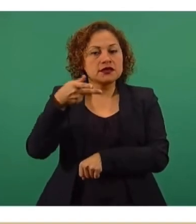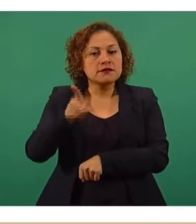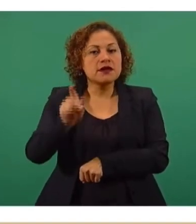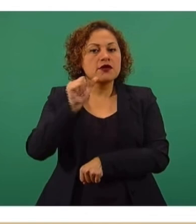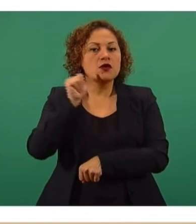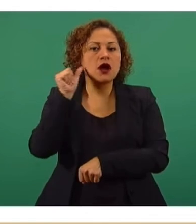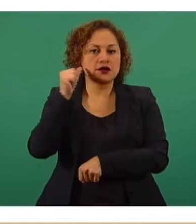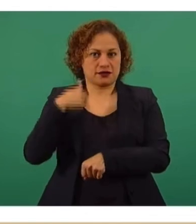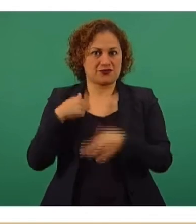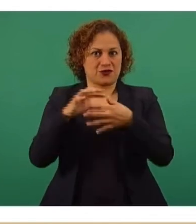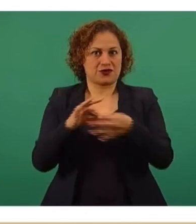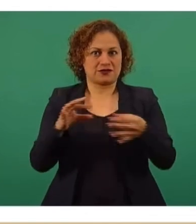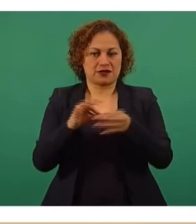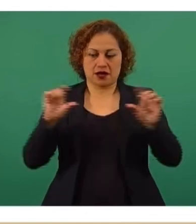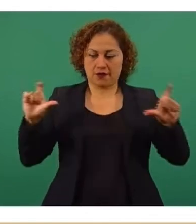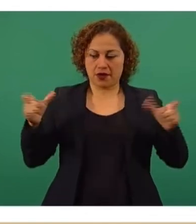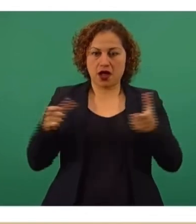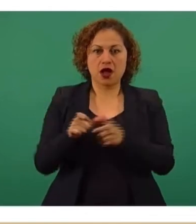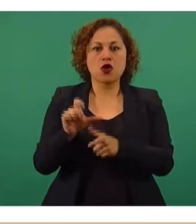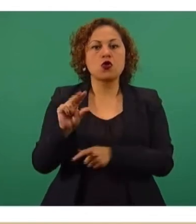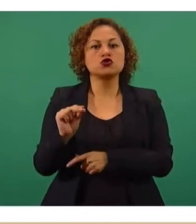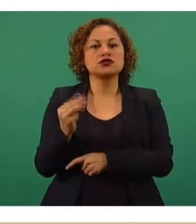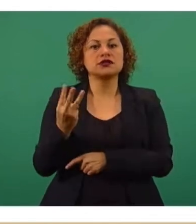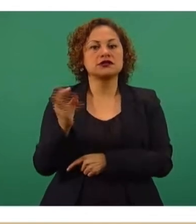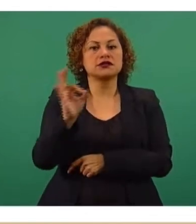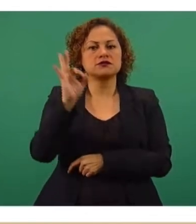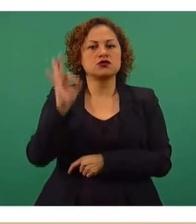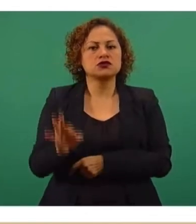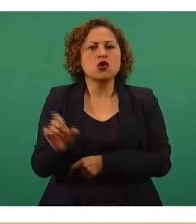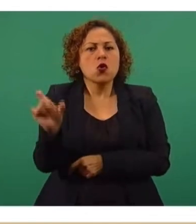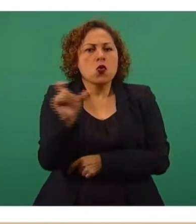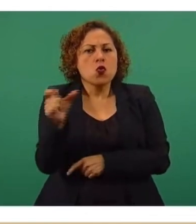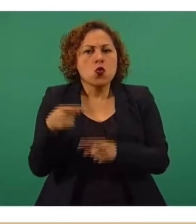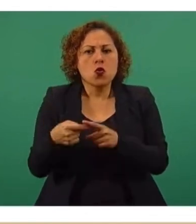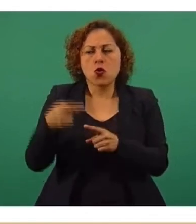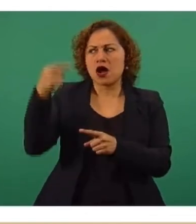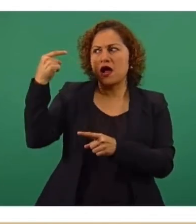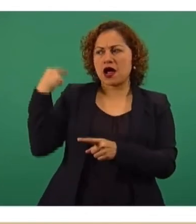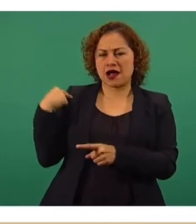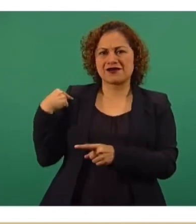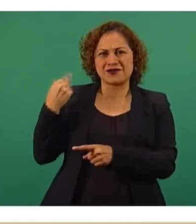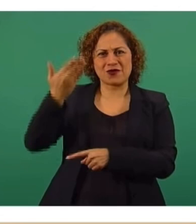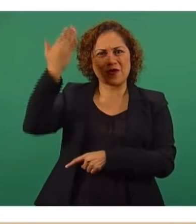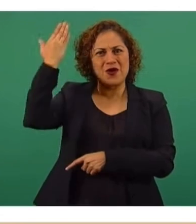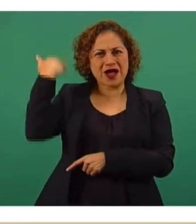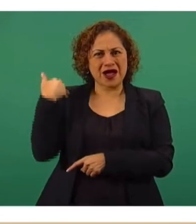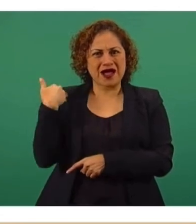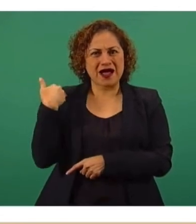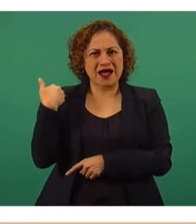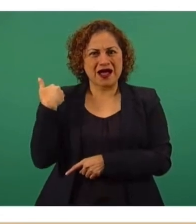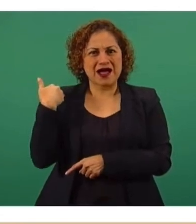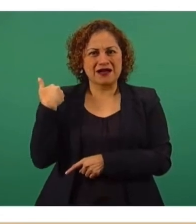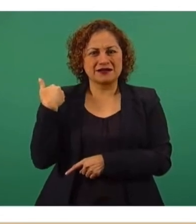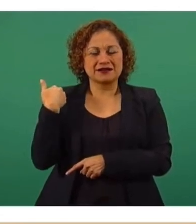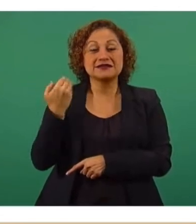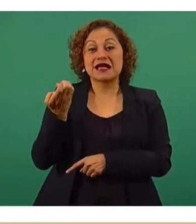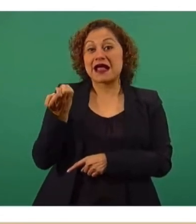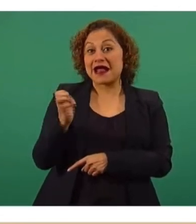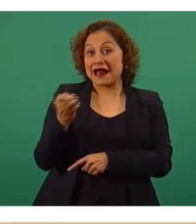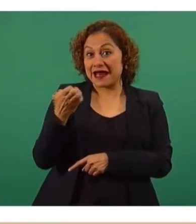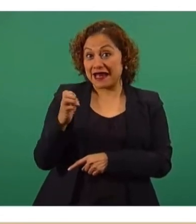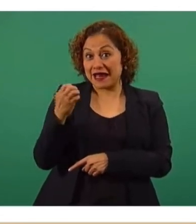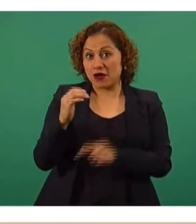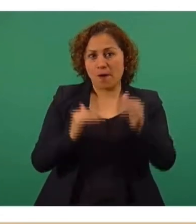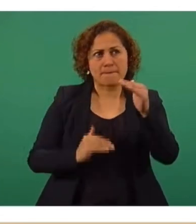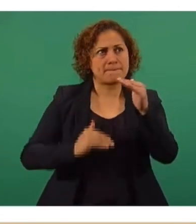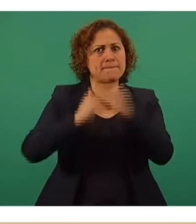que es de 83%, es tomando desde el punto más alto de la epidemia que ocurrió en la primera semana de enero